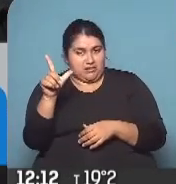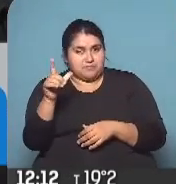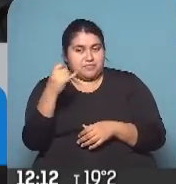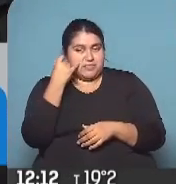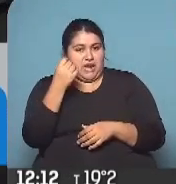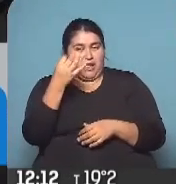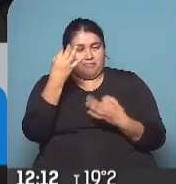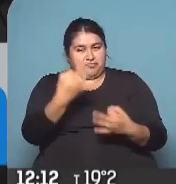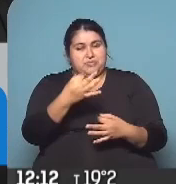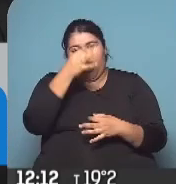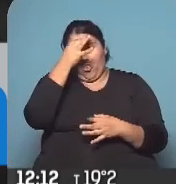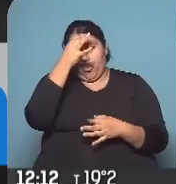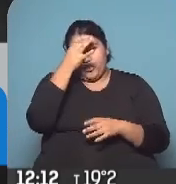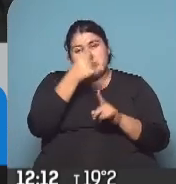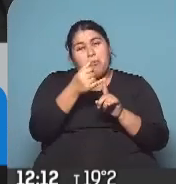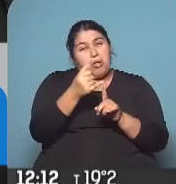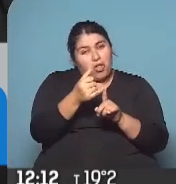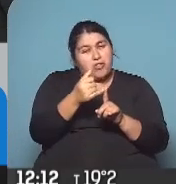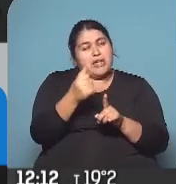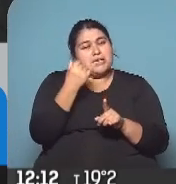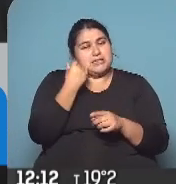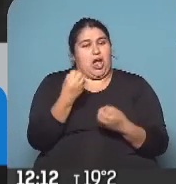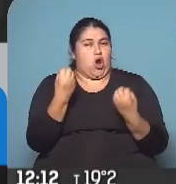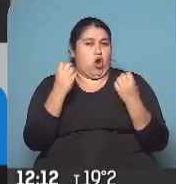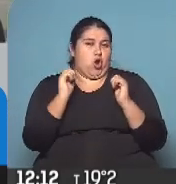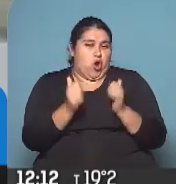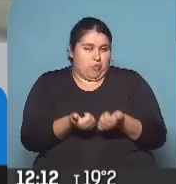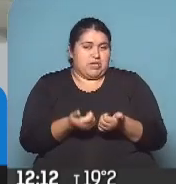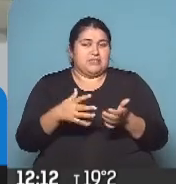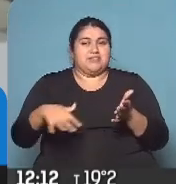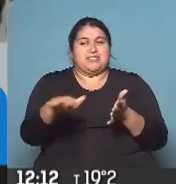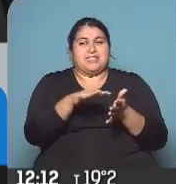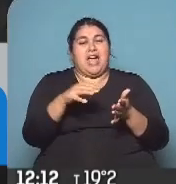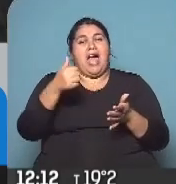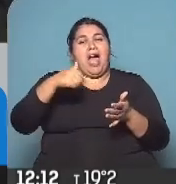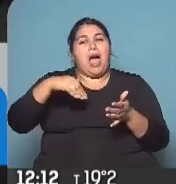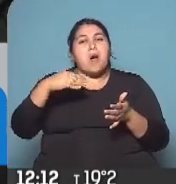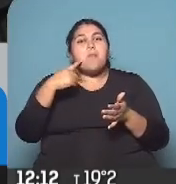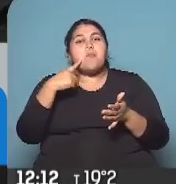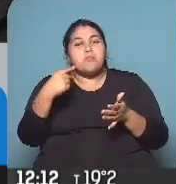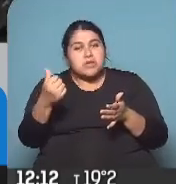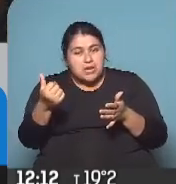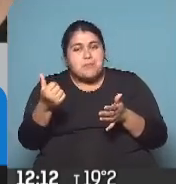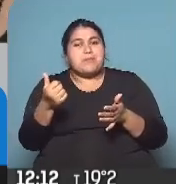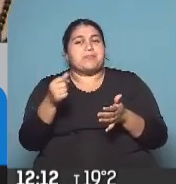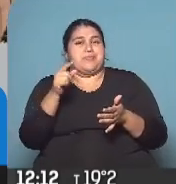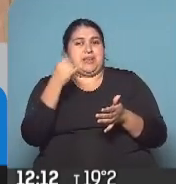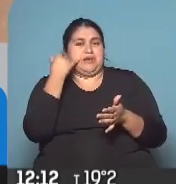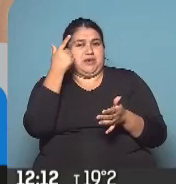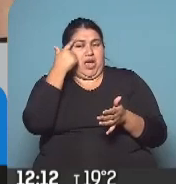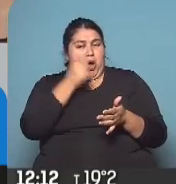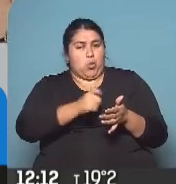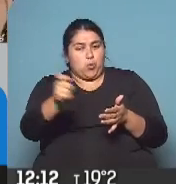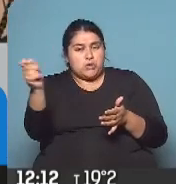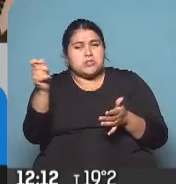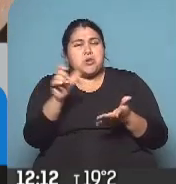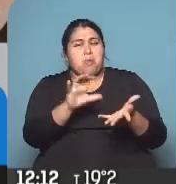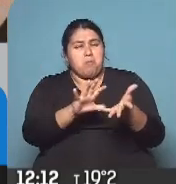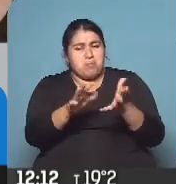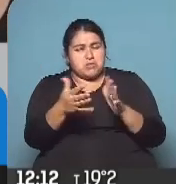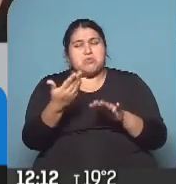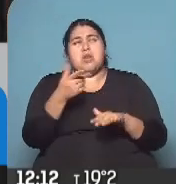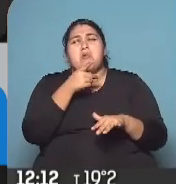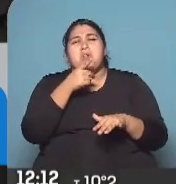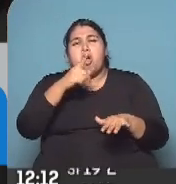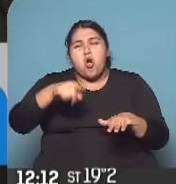las 12 del mediodía, donde será, por supuesto, en la sala AMIA desarrollado el inicio de este proceso, la elevación a juicio, que puede llegar a durar horas